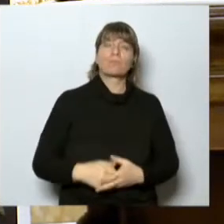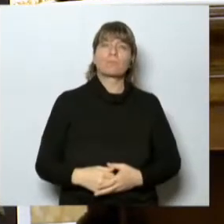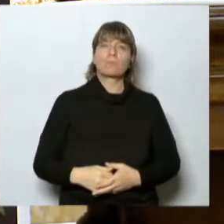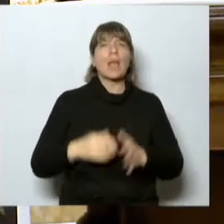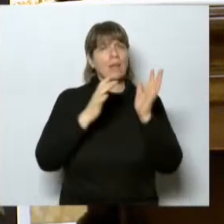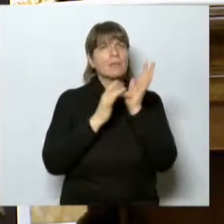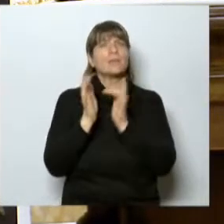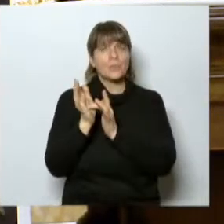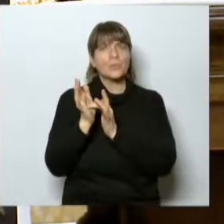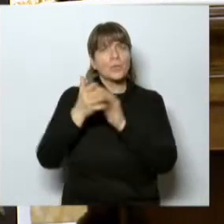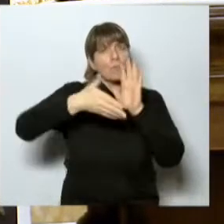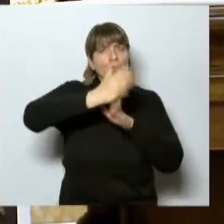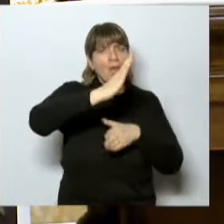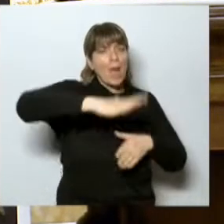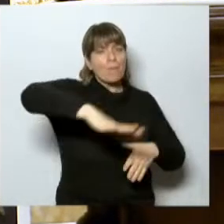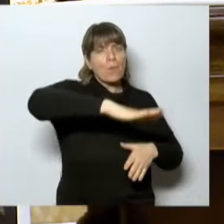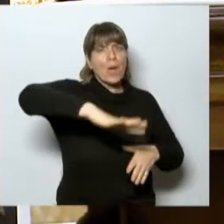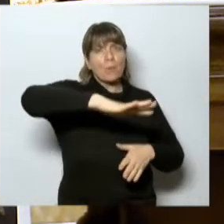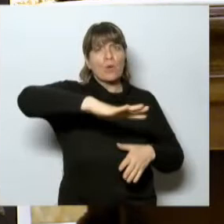Jesús se dirigió a su pueblo